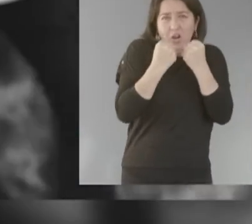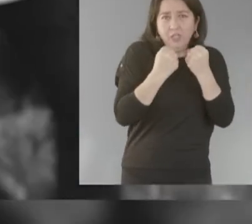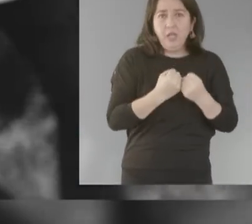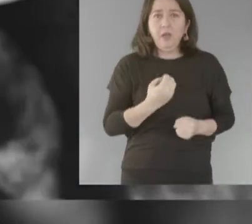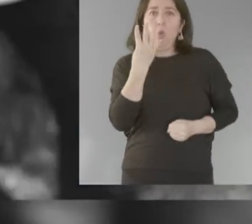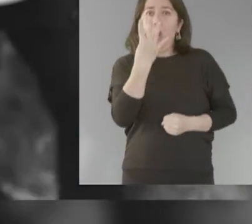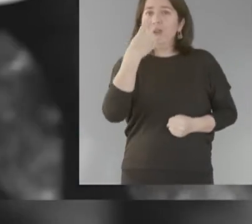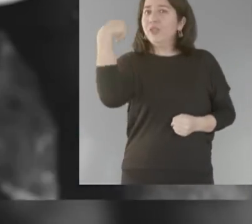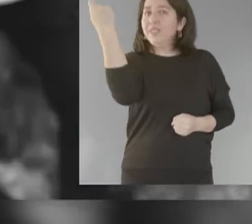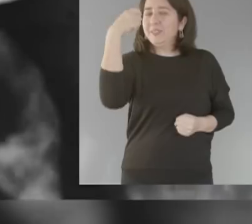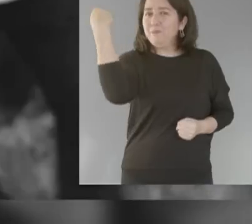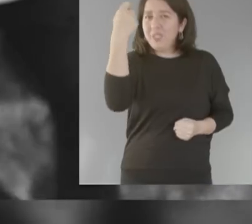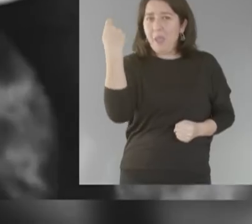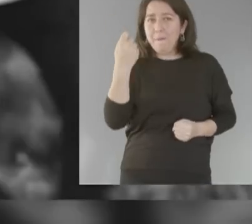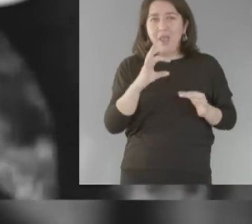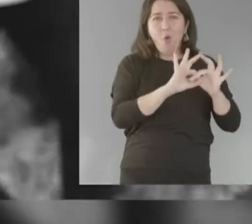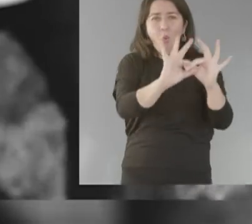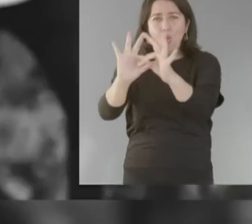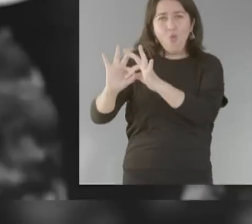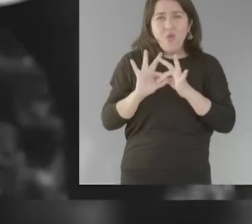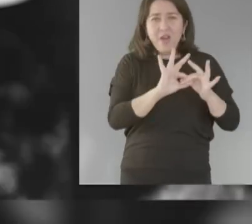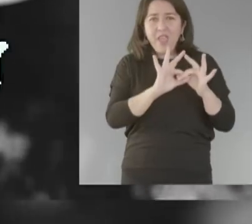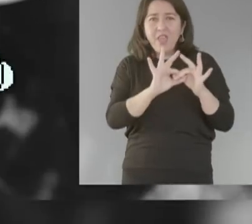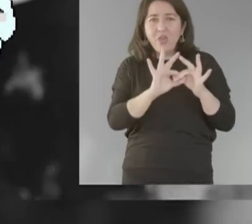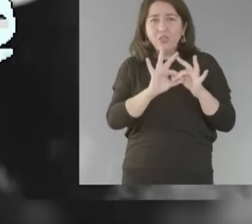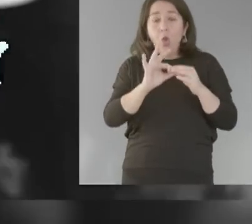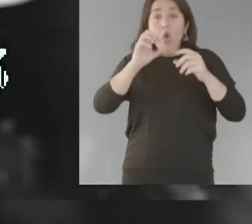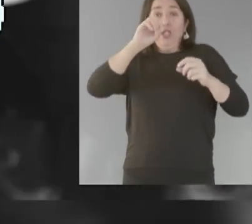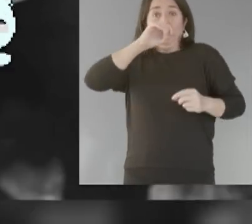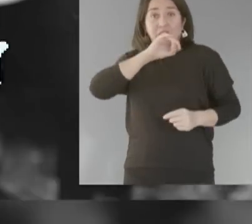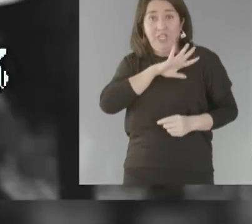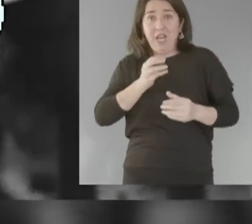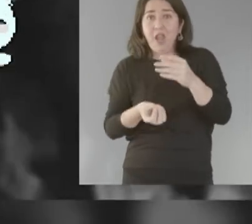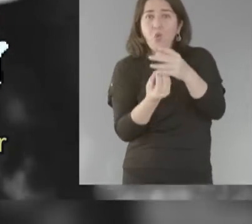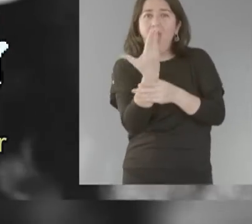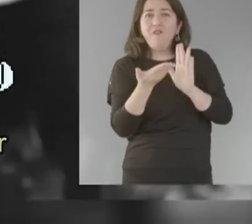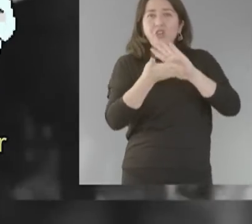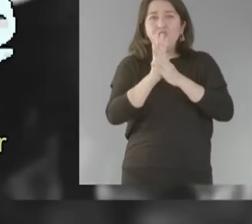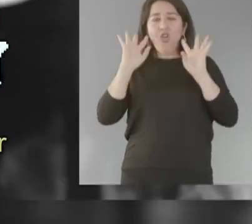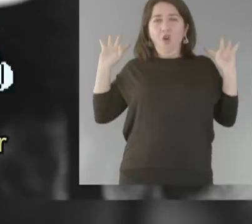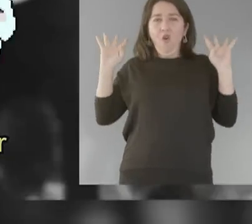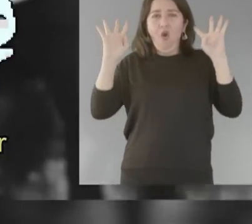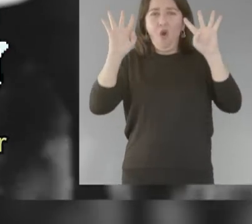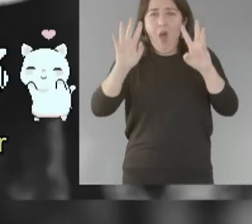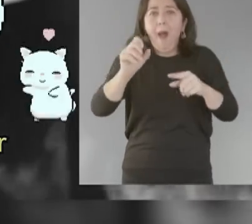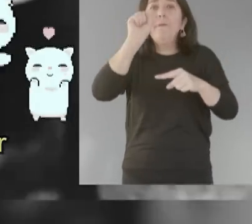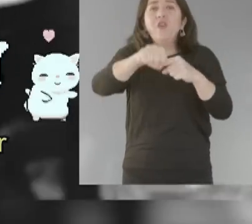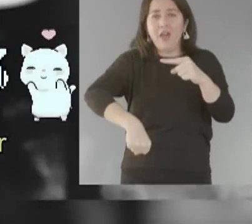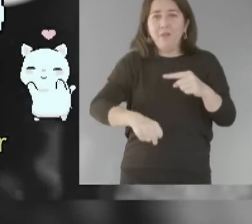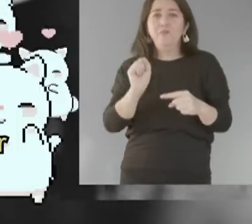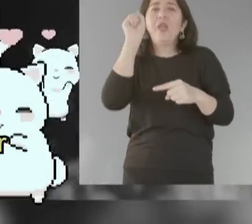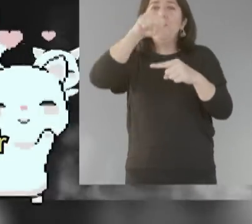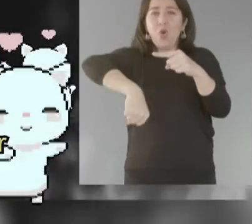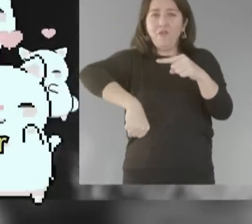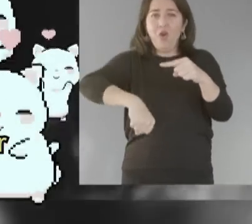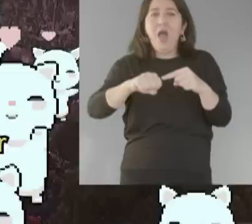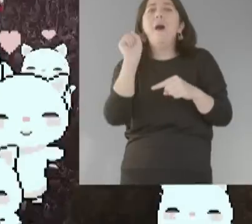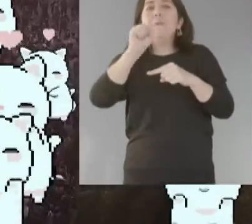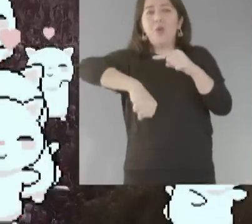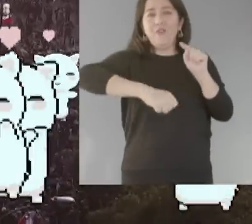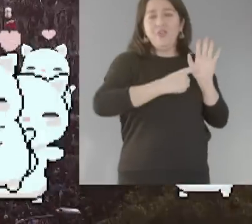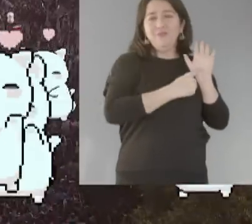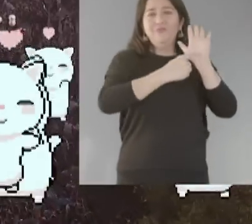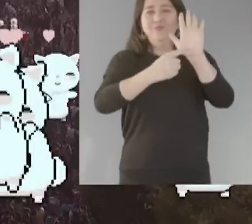ágil le hace fuerte y este 4 de septiembre se une nuestra gente y por un Chile nuevo todos vamos a